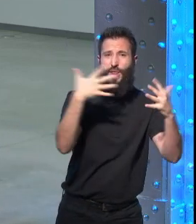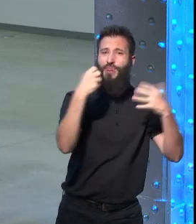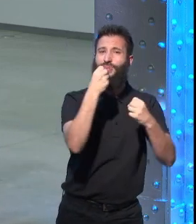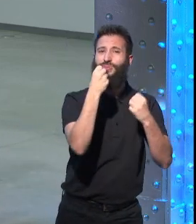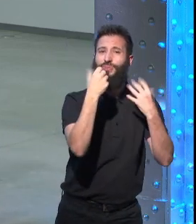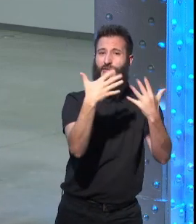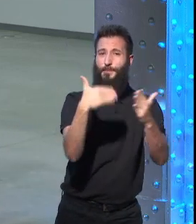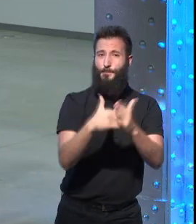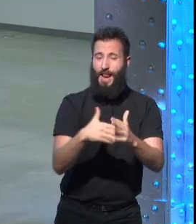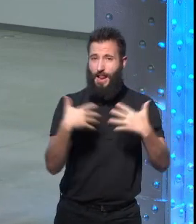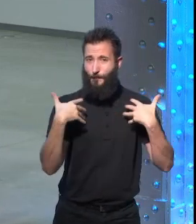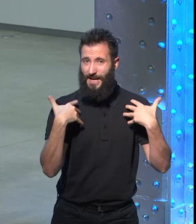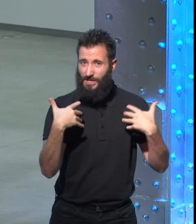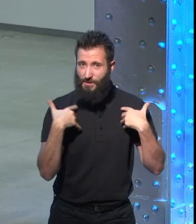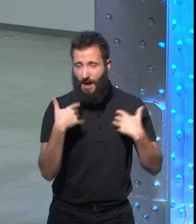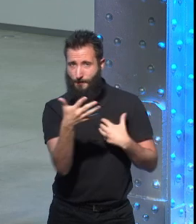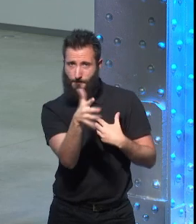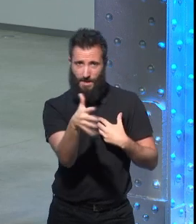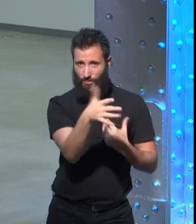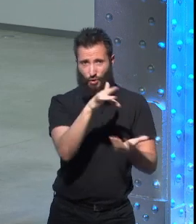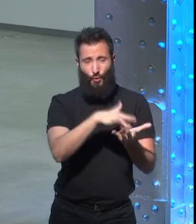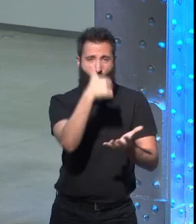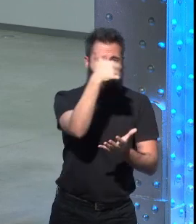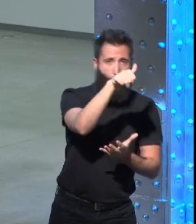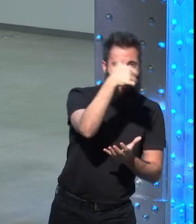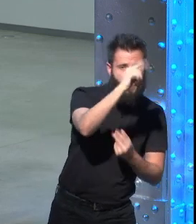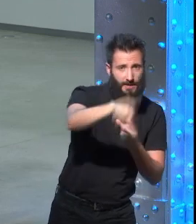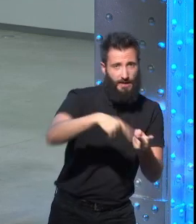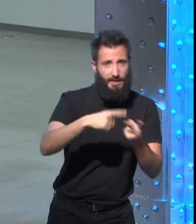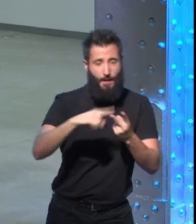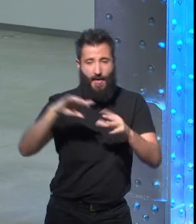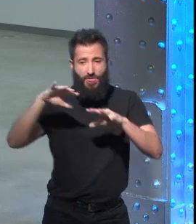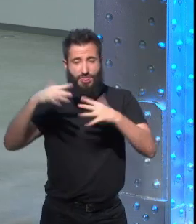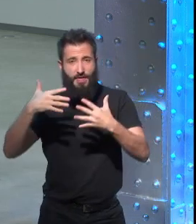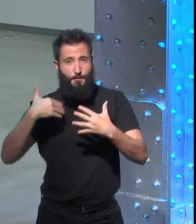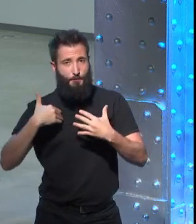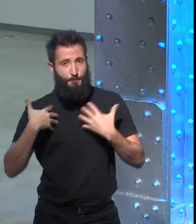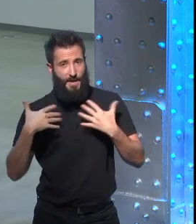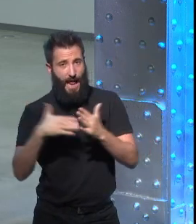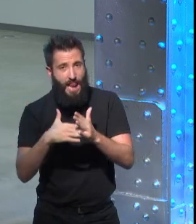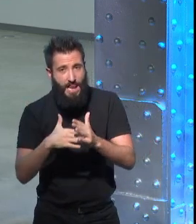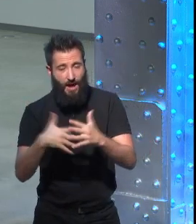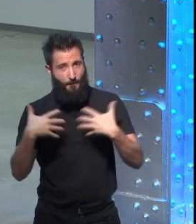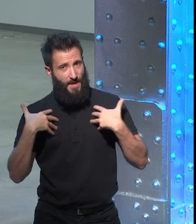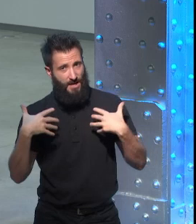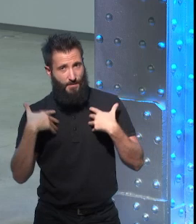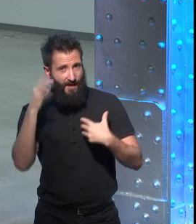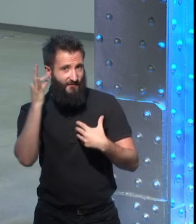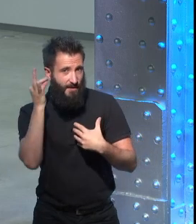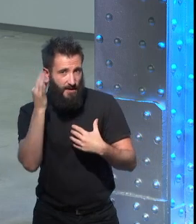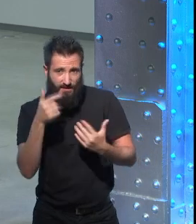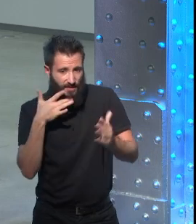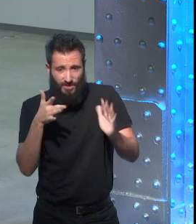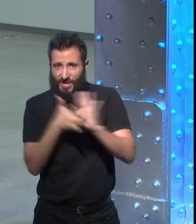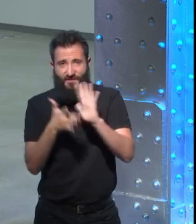víctimas aproximadamente, varones, y también 10.000 víctimas femeninas. Quiero decir, es una generación